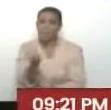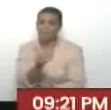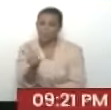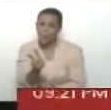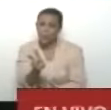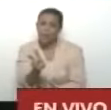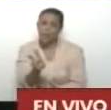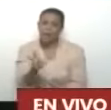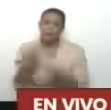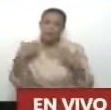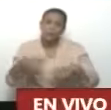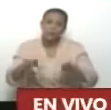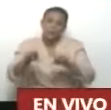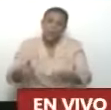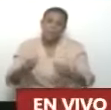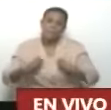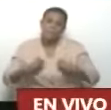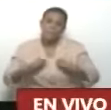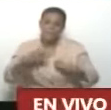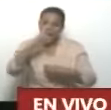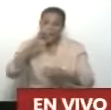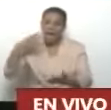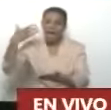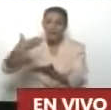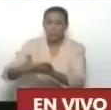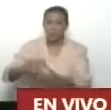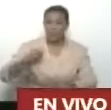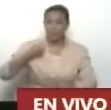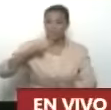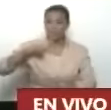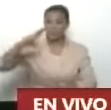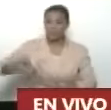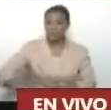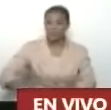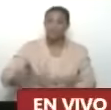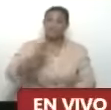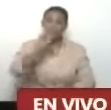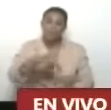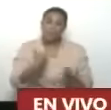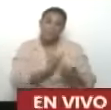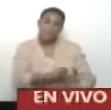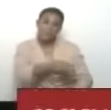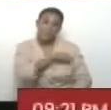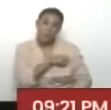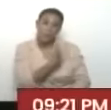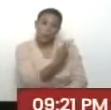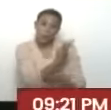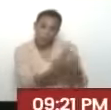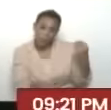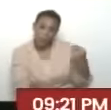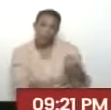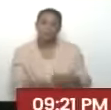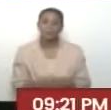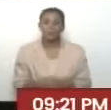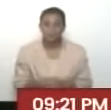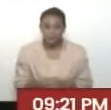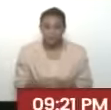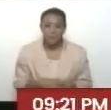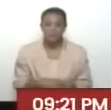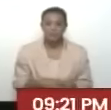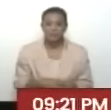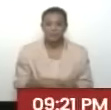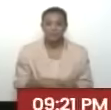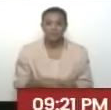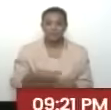y consolidarse aquí. Entonces, ¿eran portugueses o españoles? Correcto. Portugueses y españoles. Portugueses y españoles.